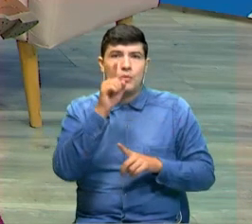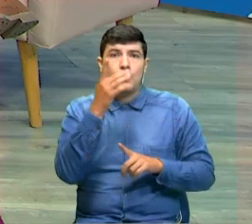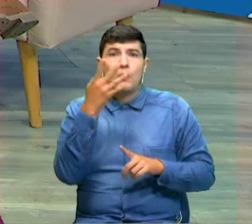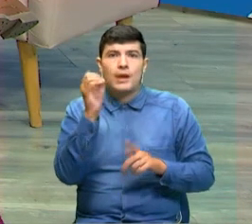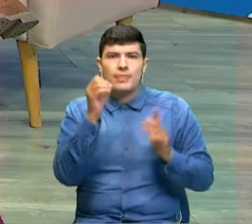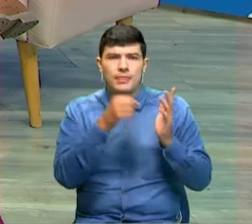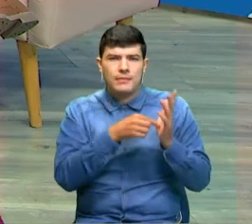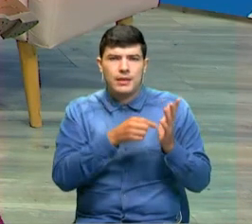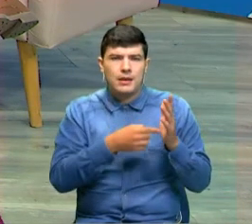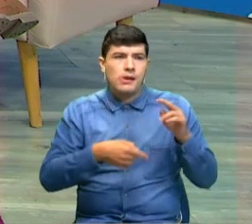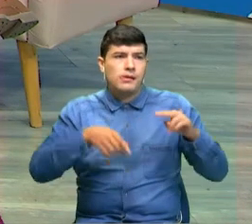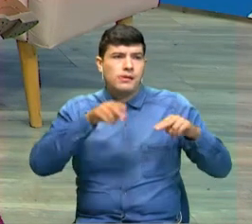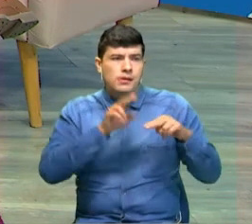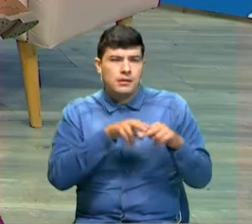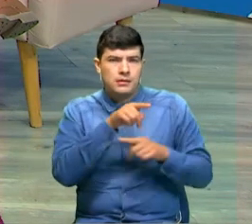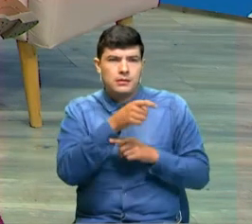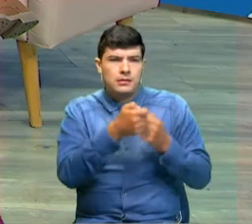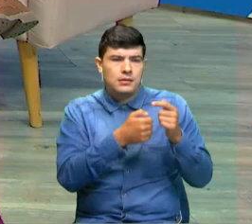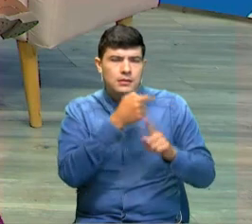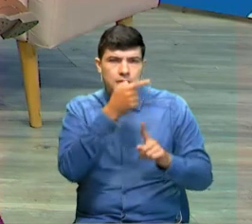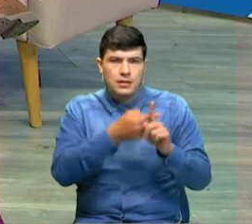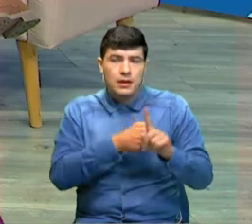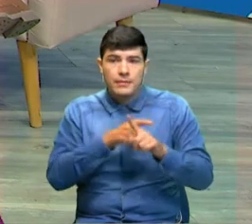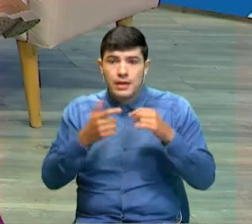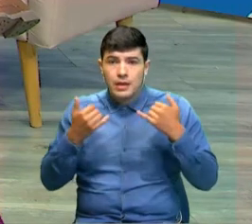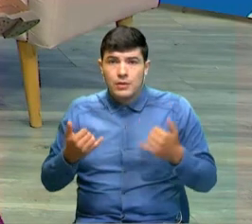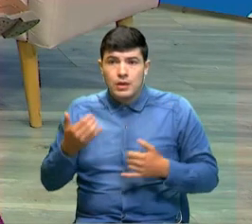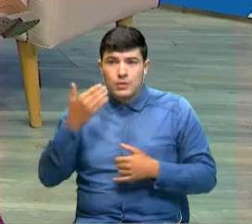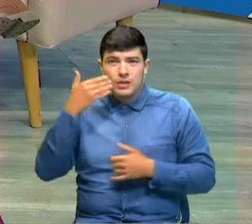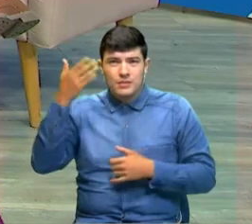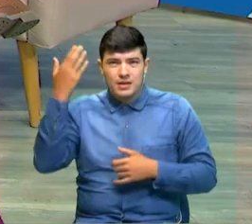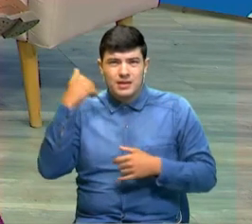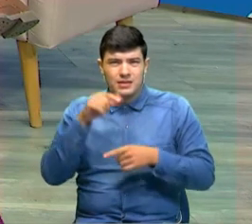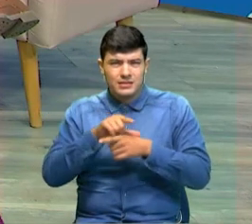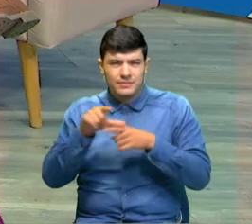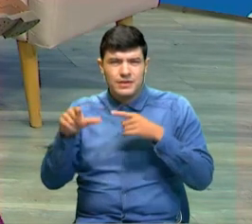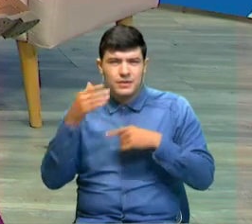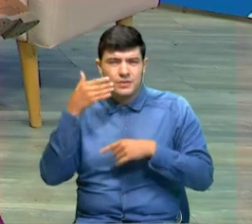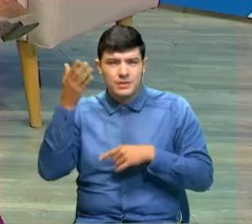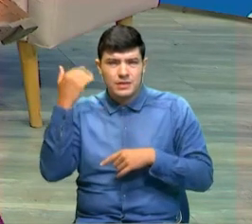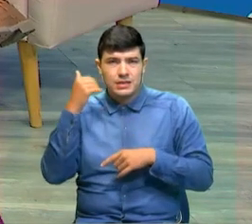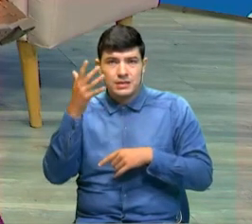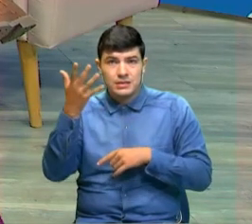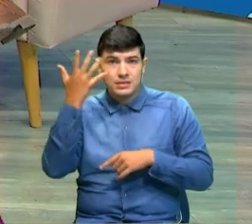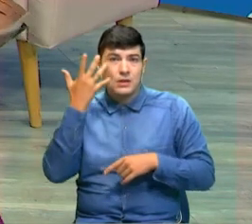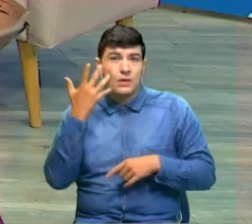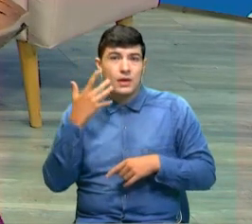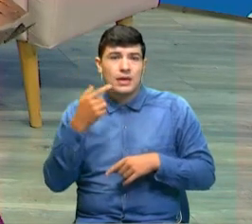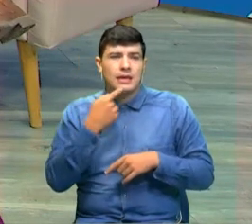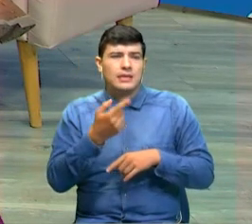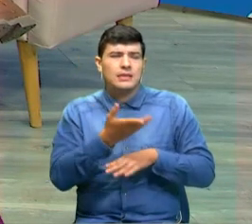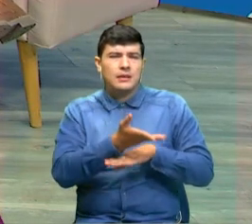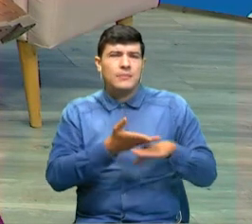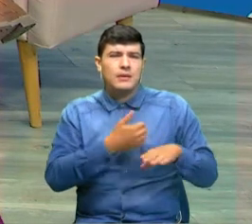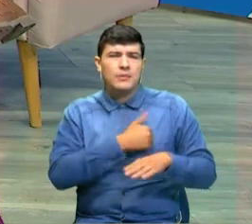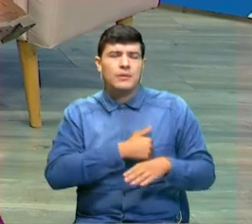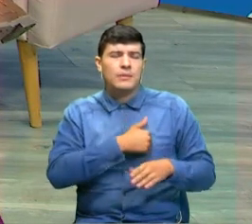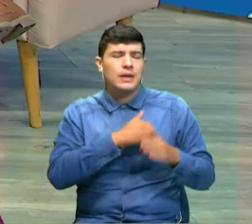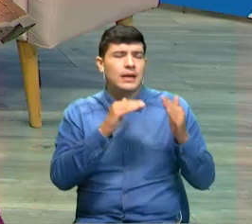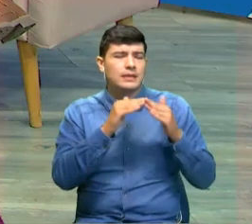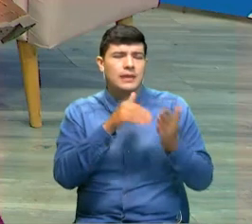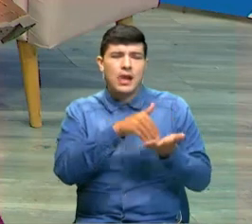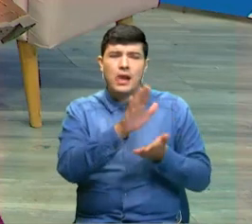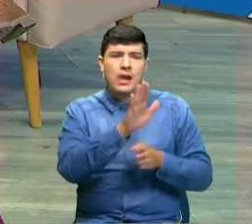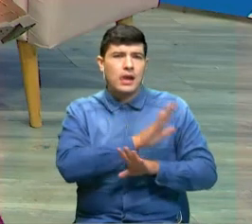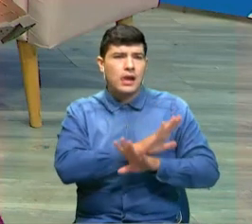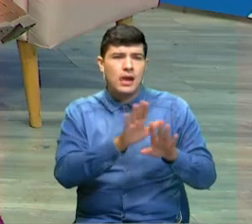140,000 pesos. Uh-huh. Y ahora llegó hace esta semana, hace unos 5 días, de que le desocupen el inmueble y